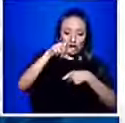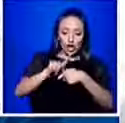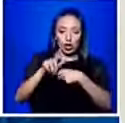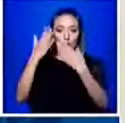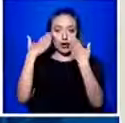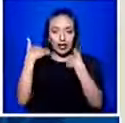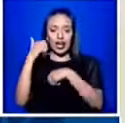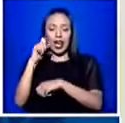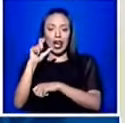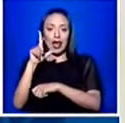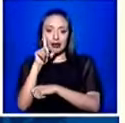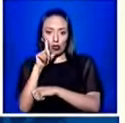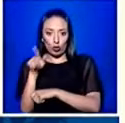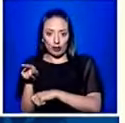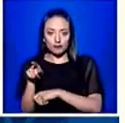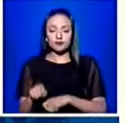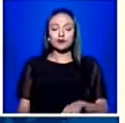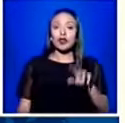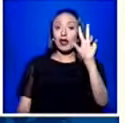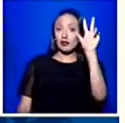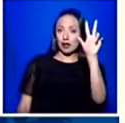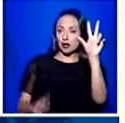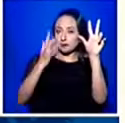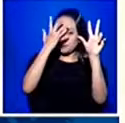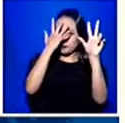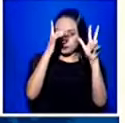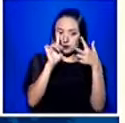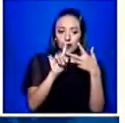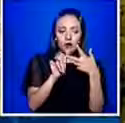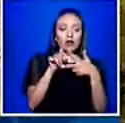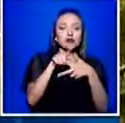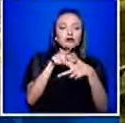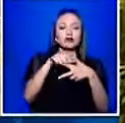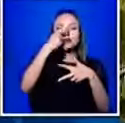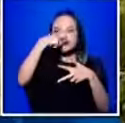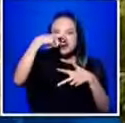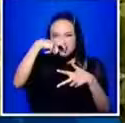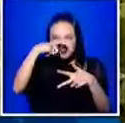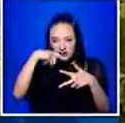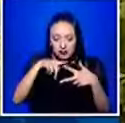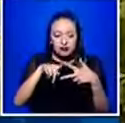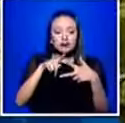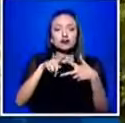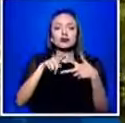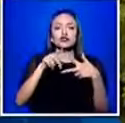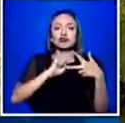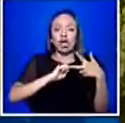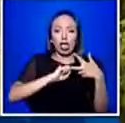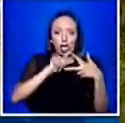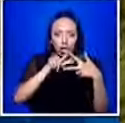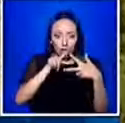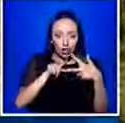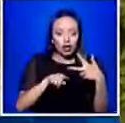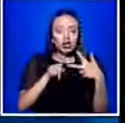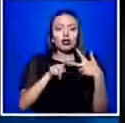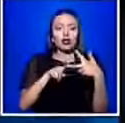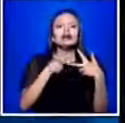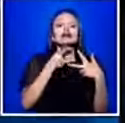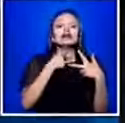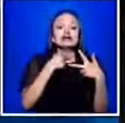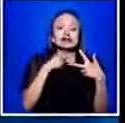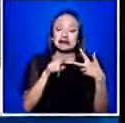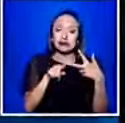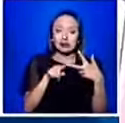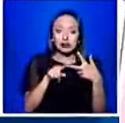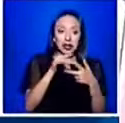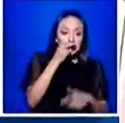Tacunga. Allí, tres patologías son las más frecuentes: rinitis alérgica, asma y faringitis. Los niños y adultos mayores son los